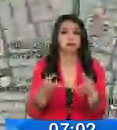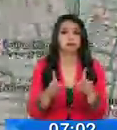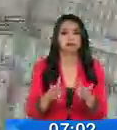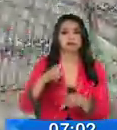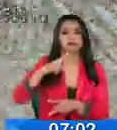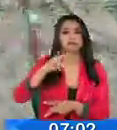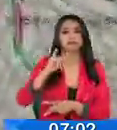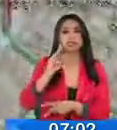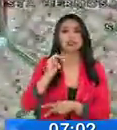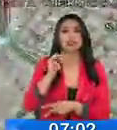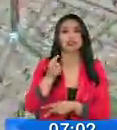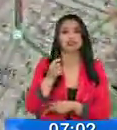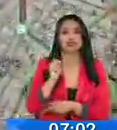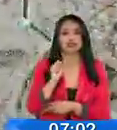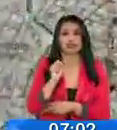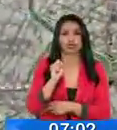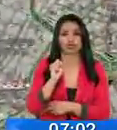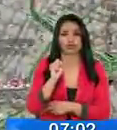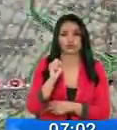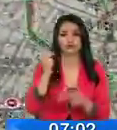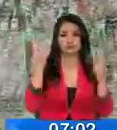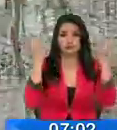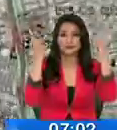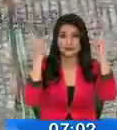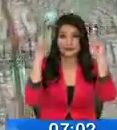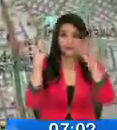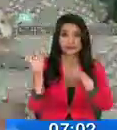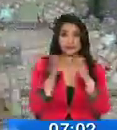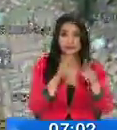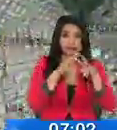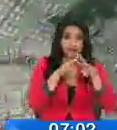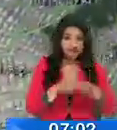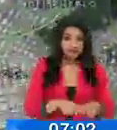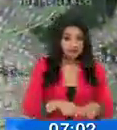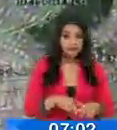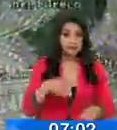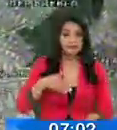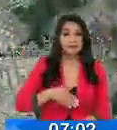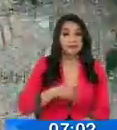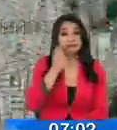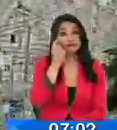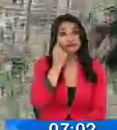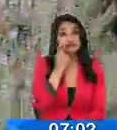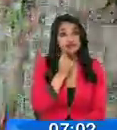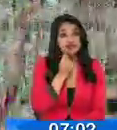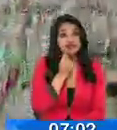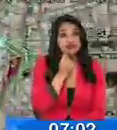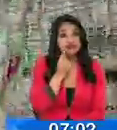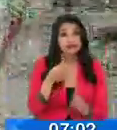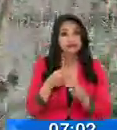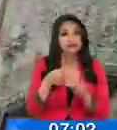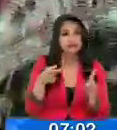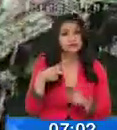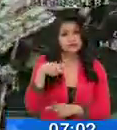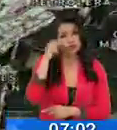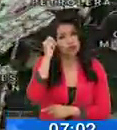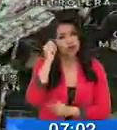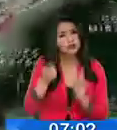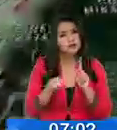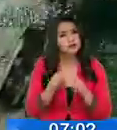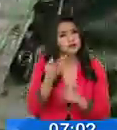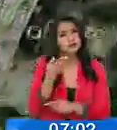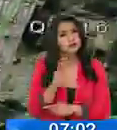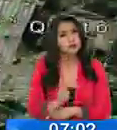Pinos. Si vamos un poco más y revisamos la Simón Bolívar, pues allá la movilidad desde norte al sur no